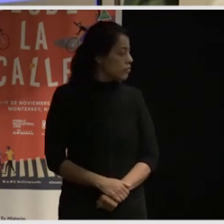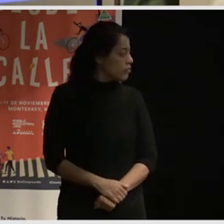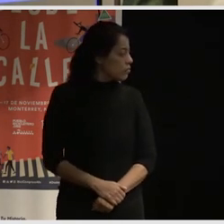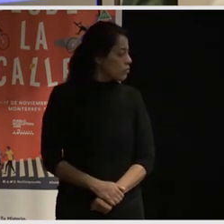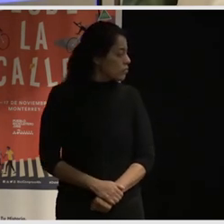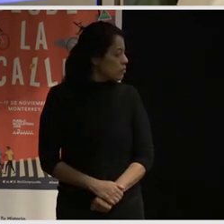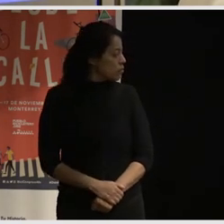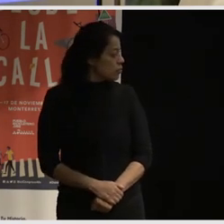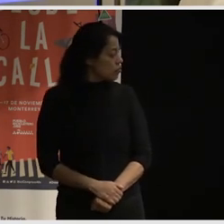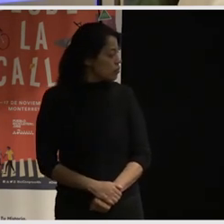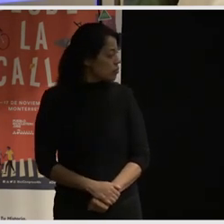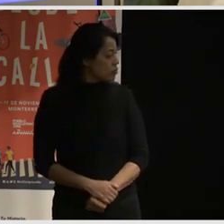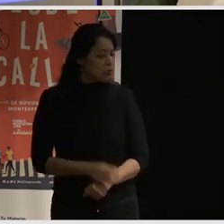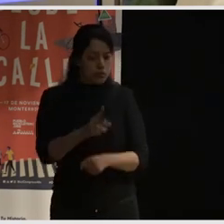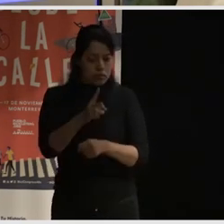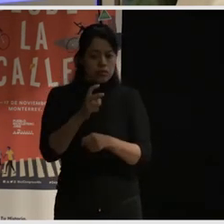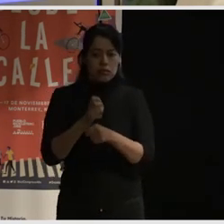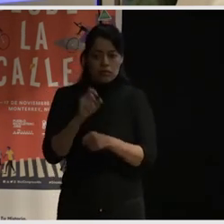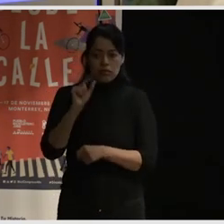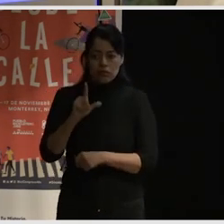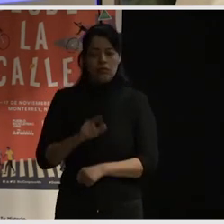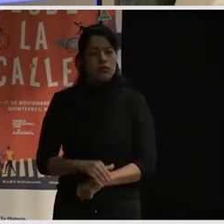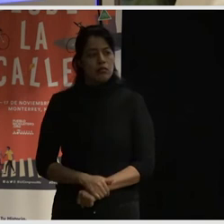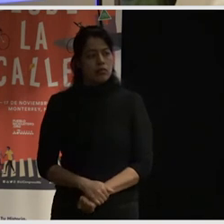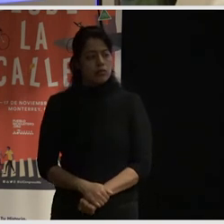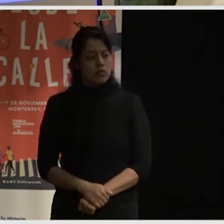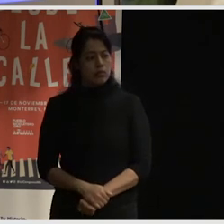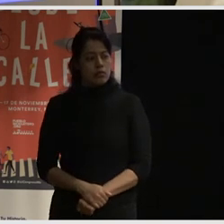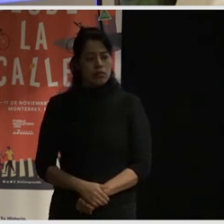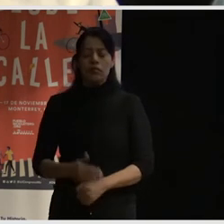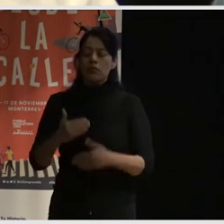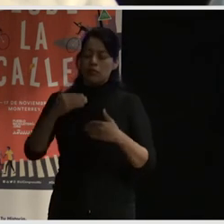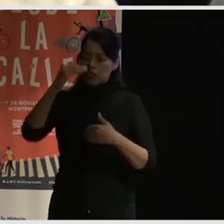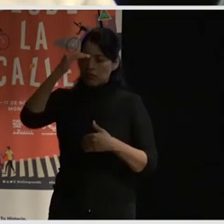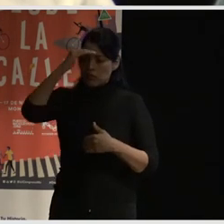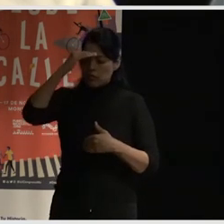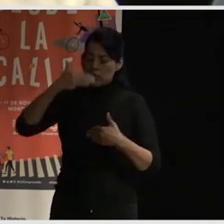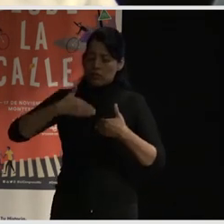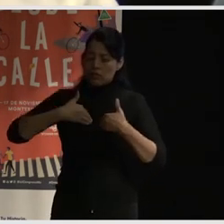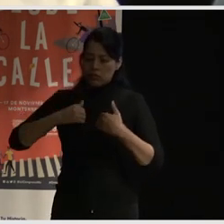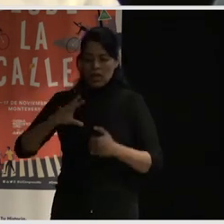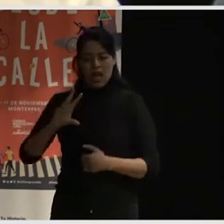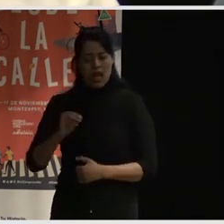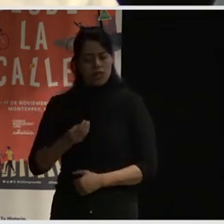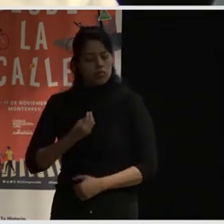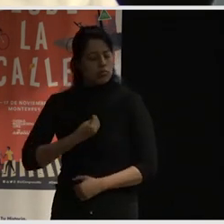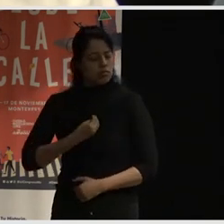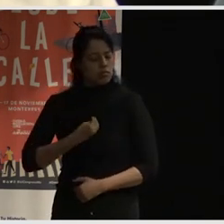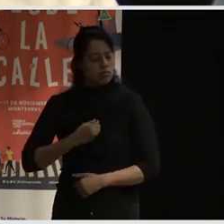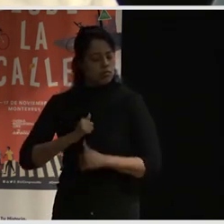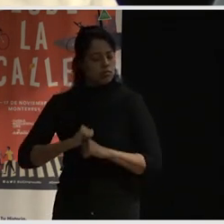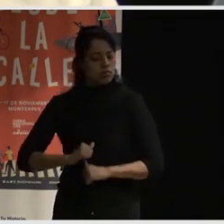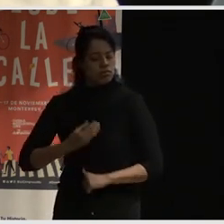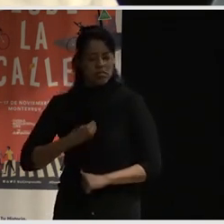este bueno y los invitamos a hacer conciencia a no resistirse ahorita se